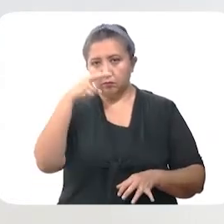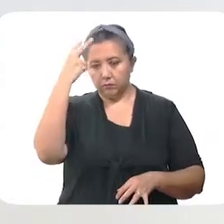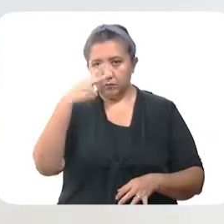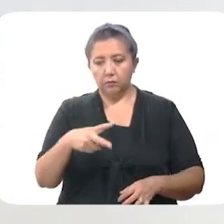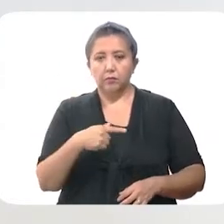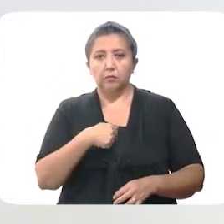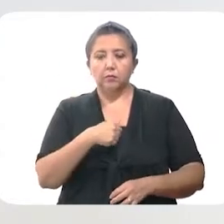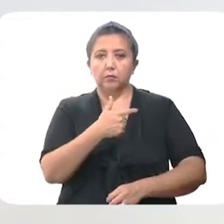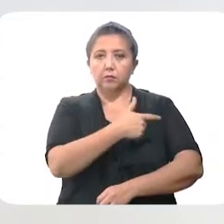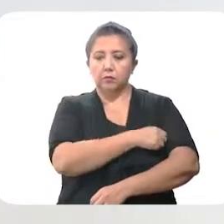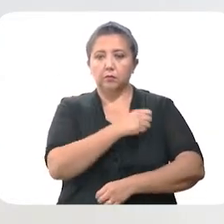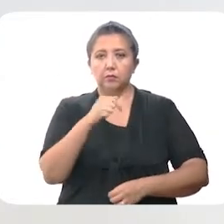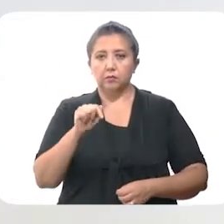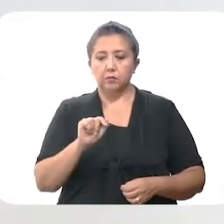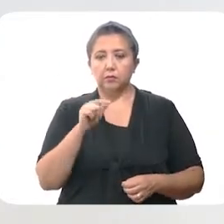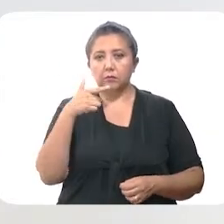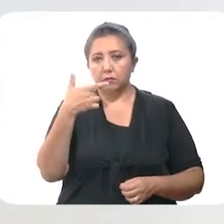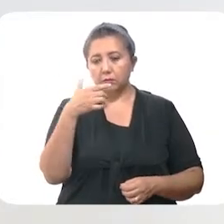federal